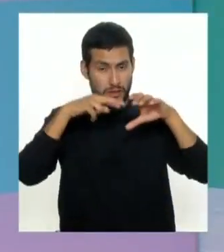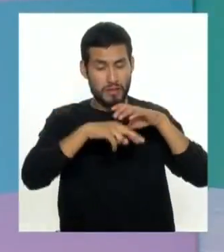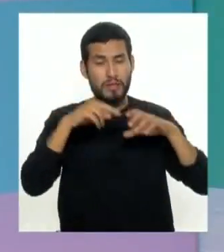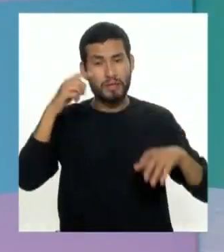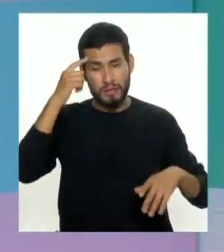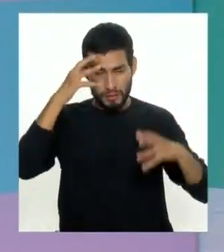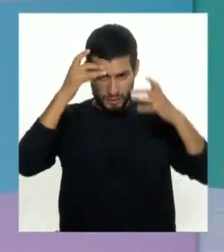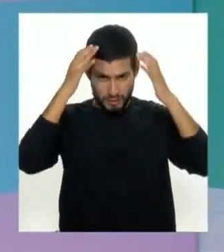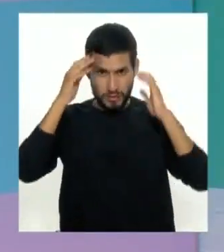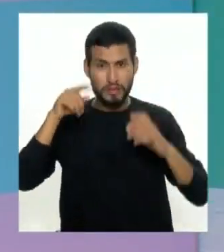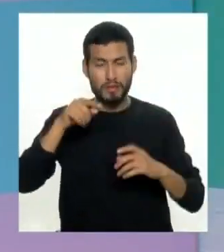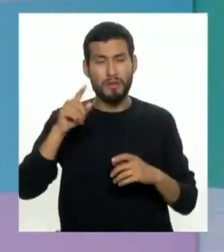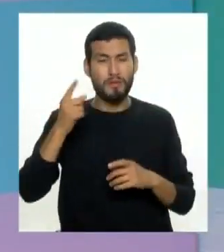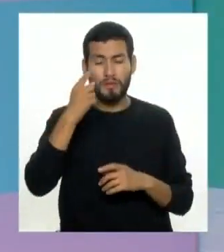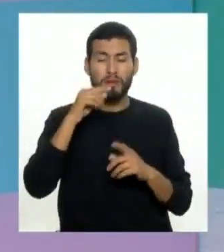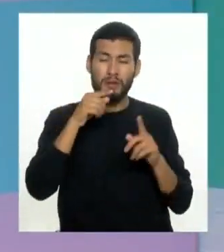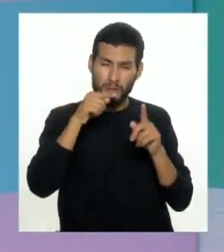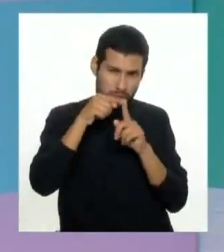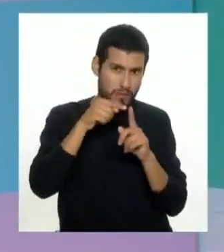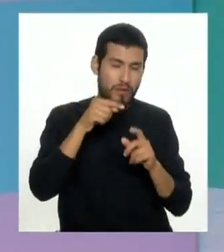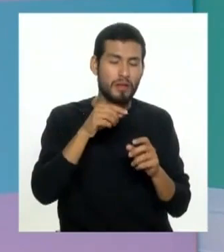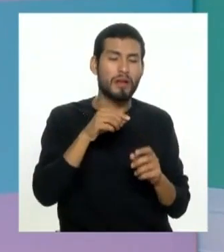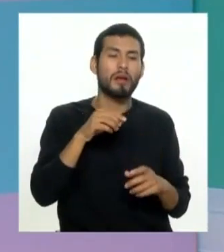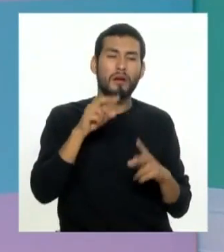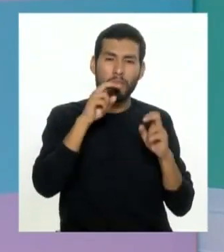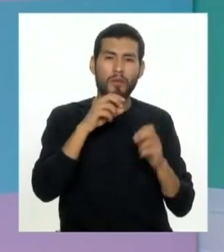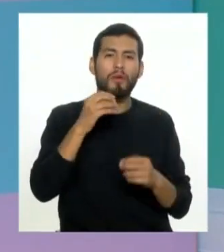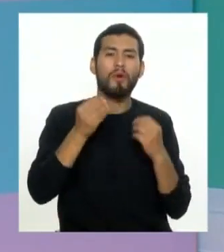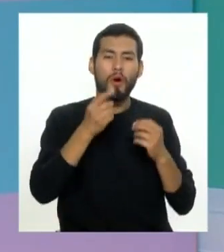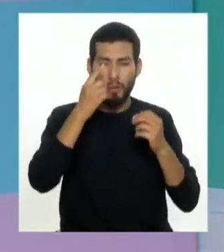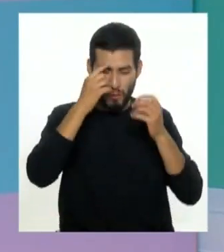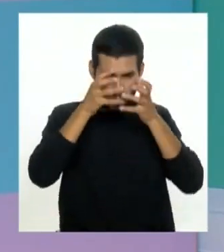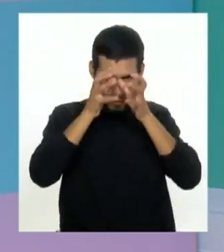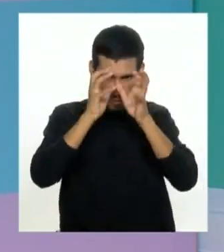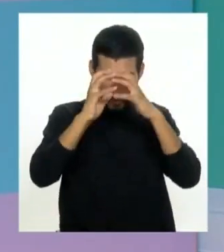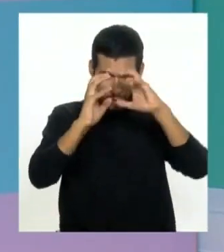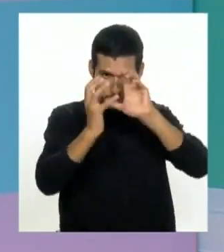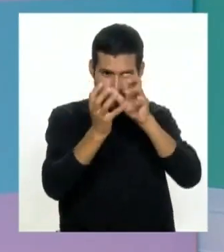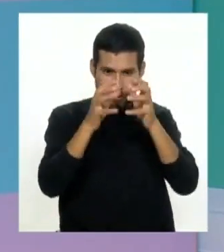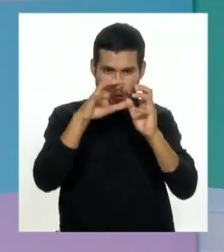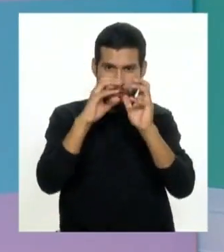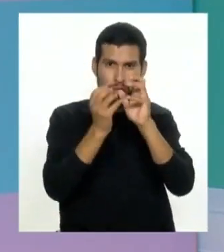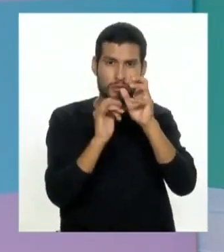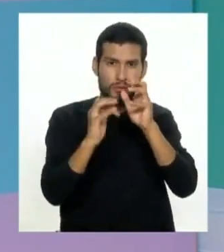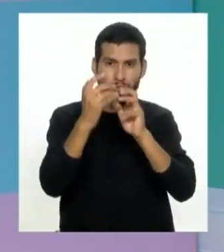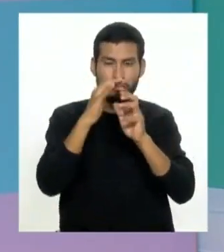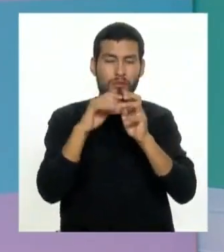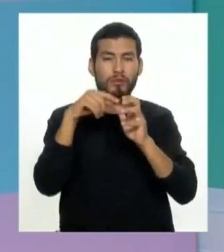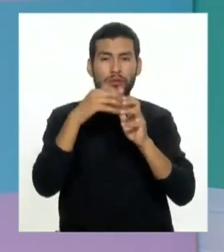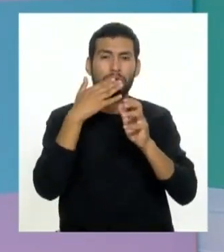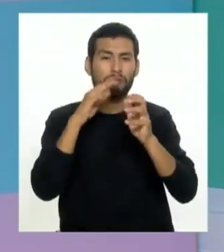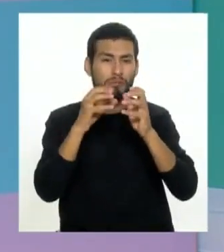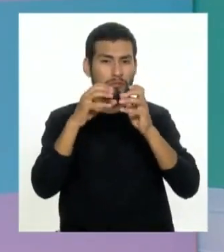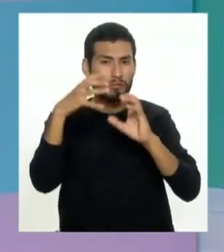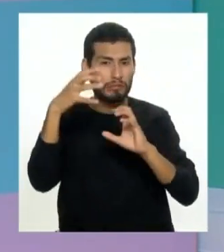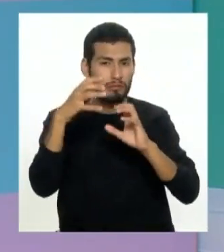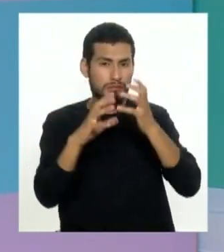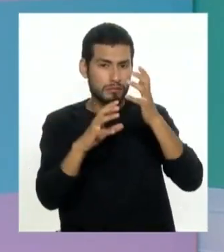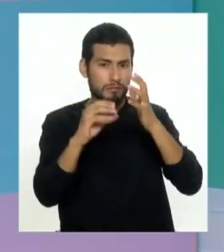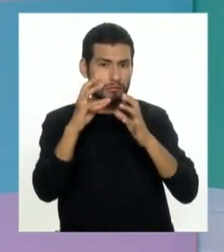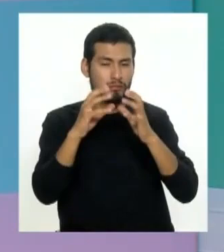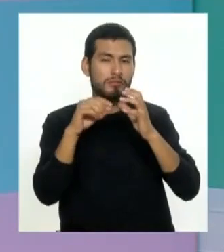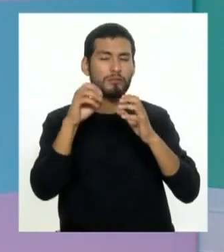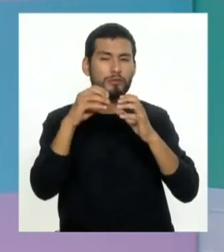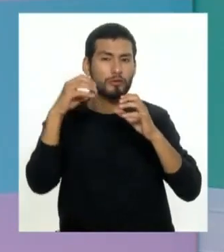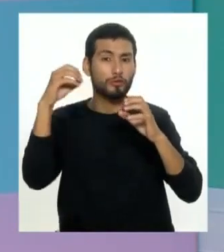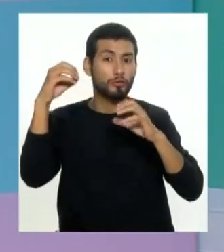que es el estudio de primera línea para ver cómo está el cerebro, cómo está estructuralmente el cerebro, si hay alguna malformación, si hay un